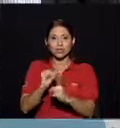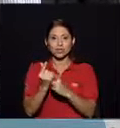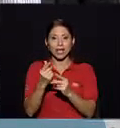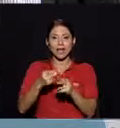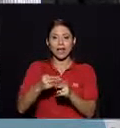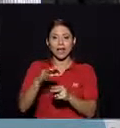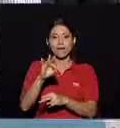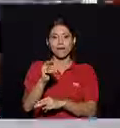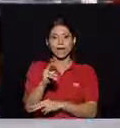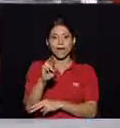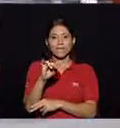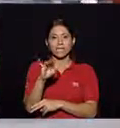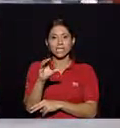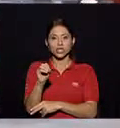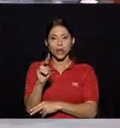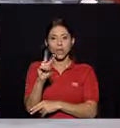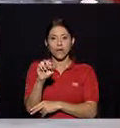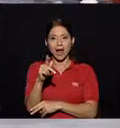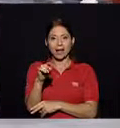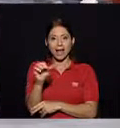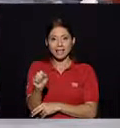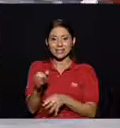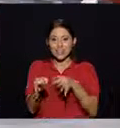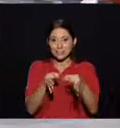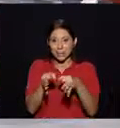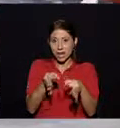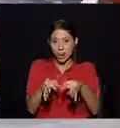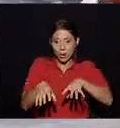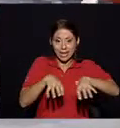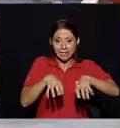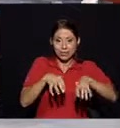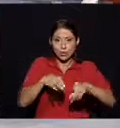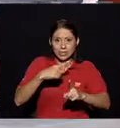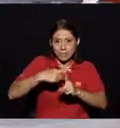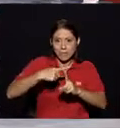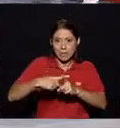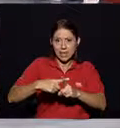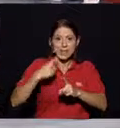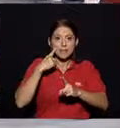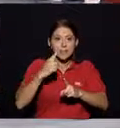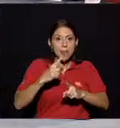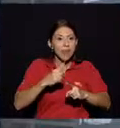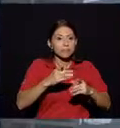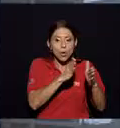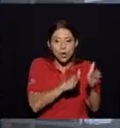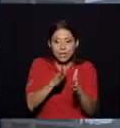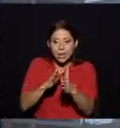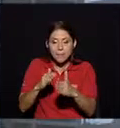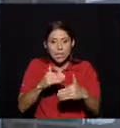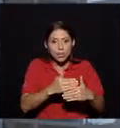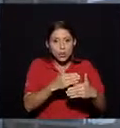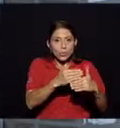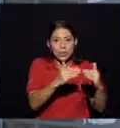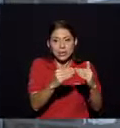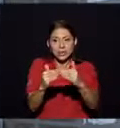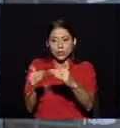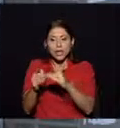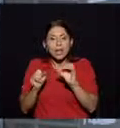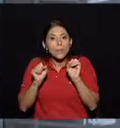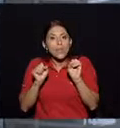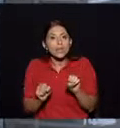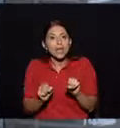Fabricio Vargas explicó que las acciones afirmativas en función de ordenamiento territorial podrían